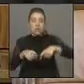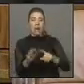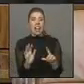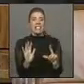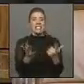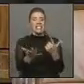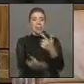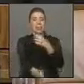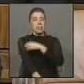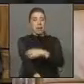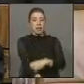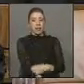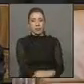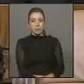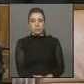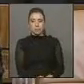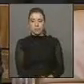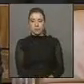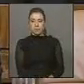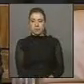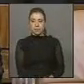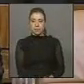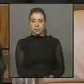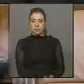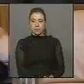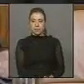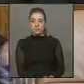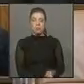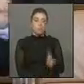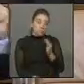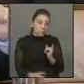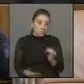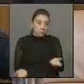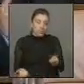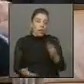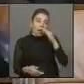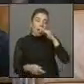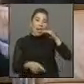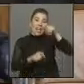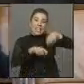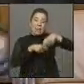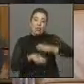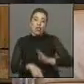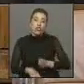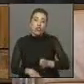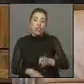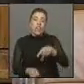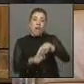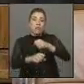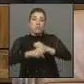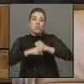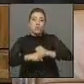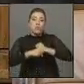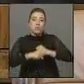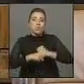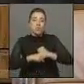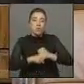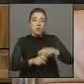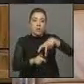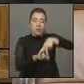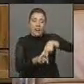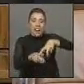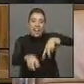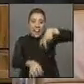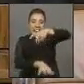región? ¿O no? ¿O no? Claro pues, los campesinos todavía están con los caballos y la perro en la